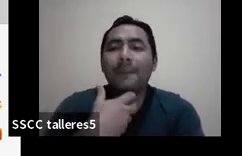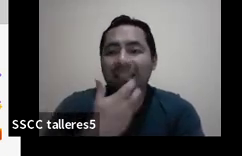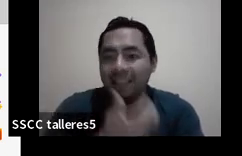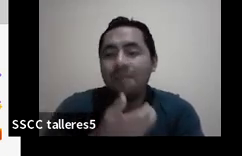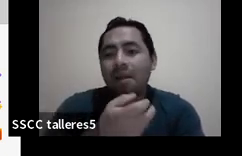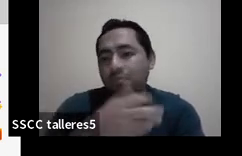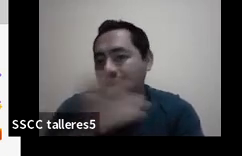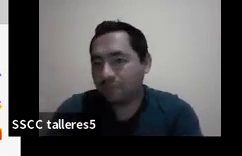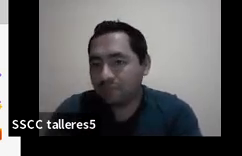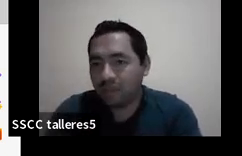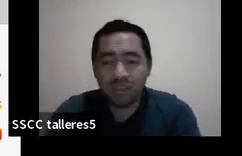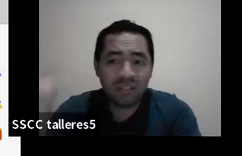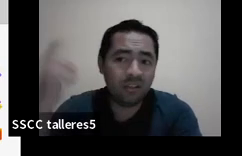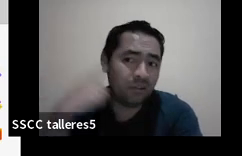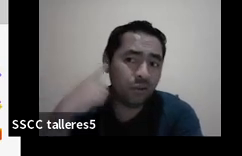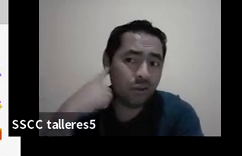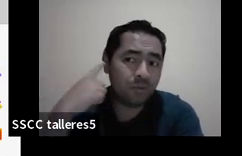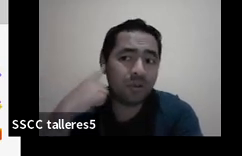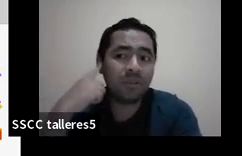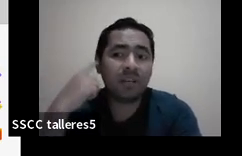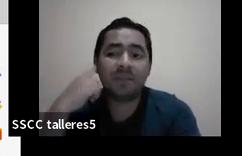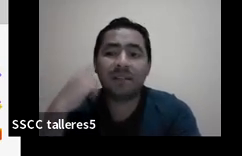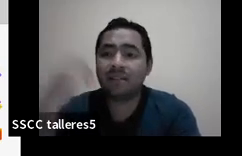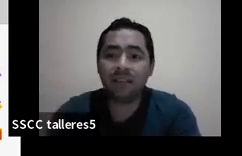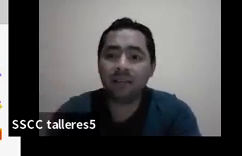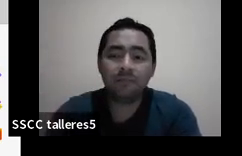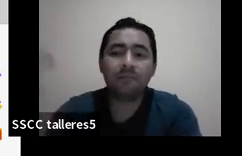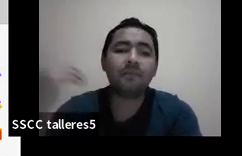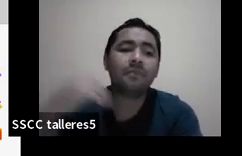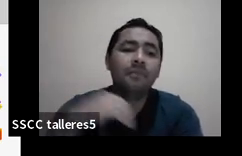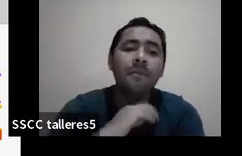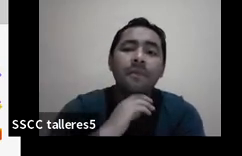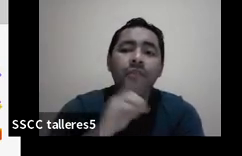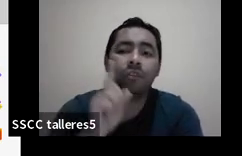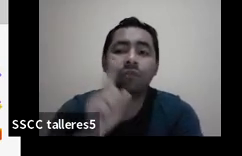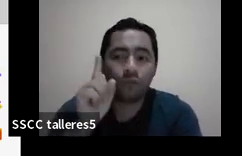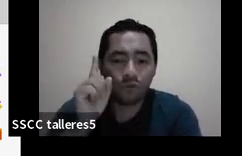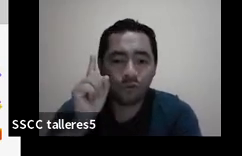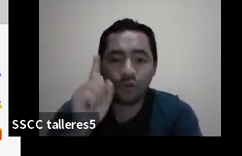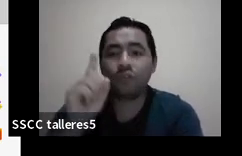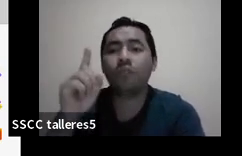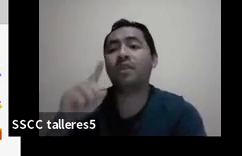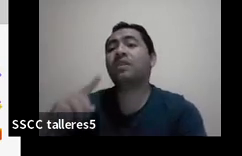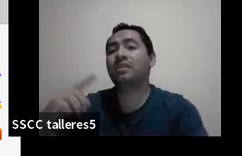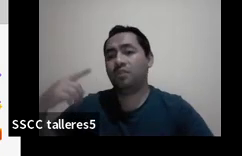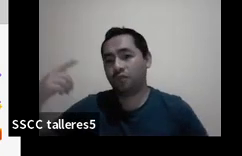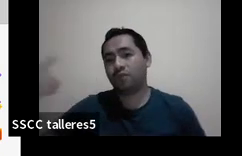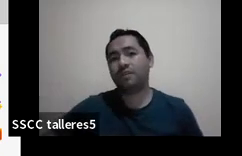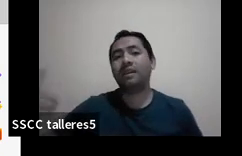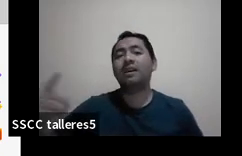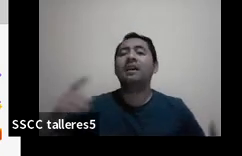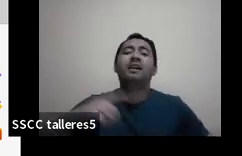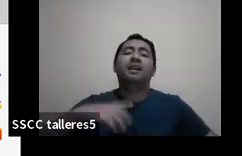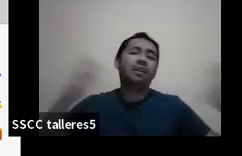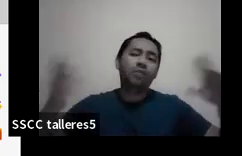podido aprender a hablar, pues también siguen siendo sordos porque su discapacidad está aquí, ¿ya? Entonces, solo son sordos o personas